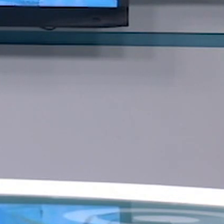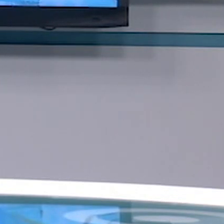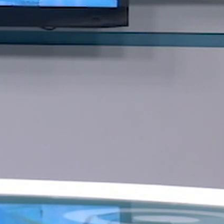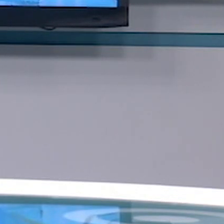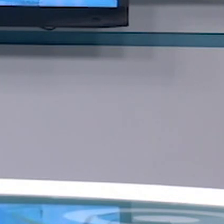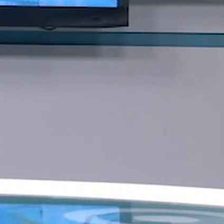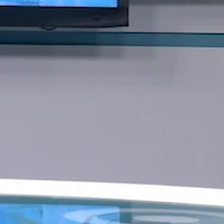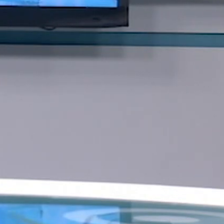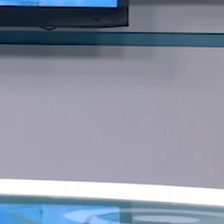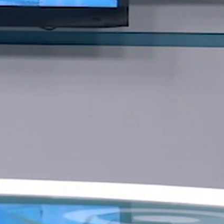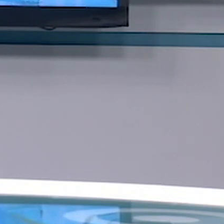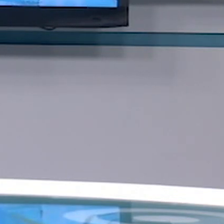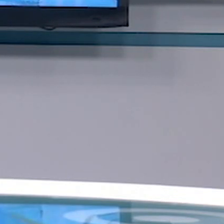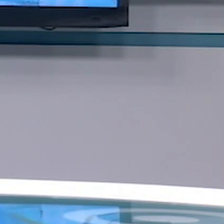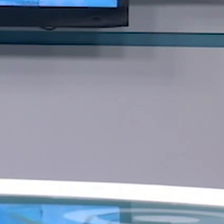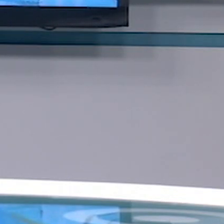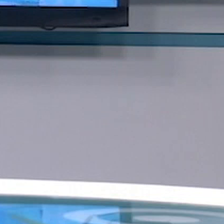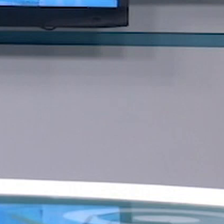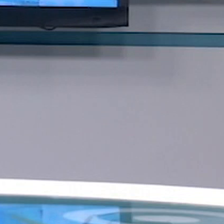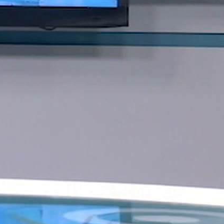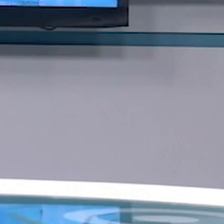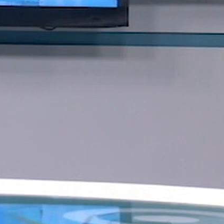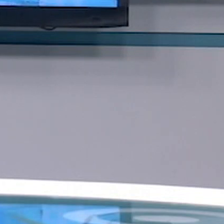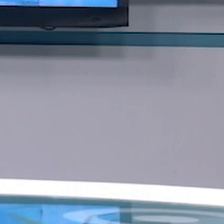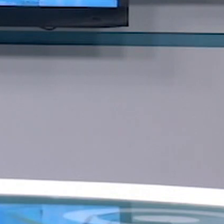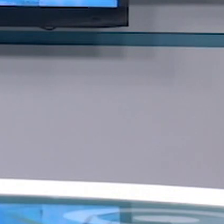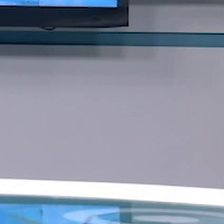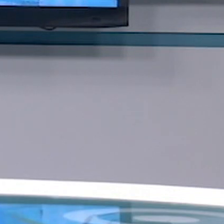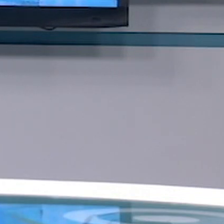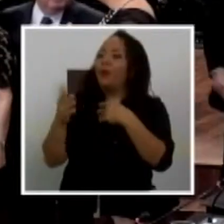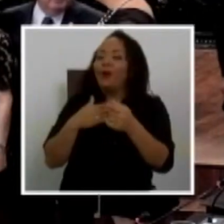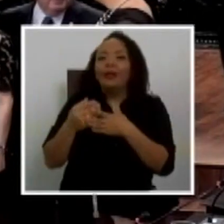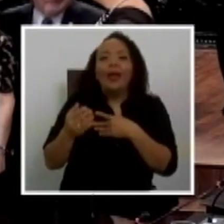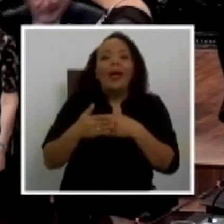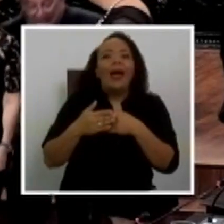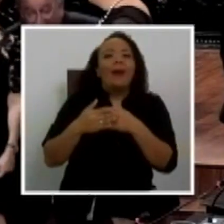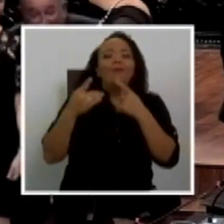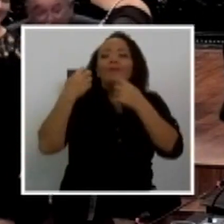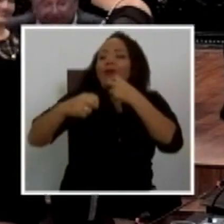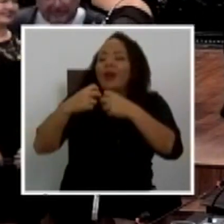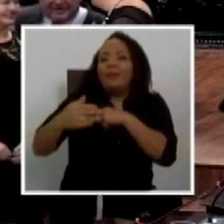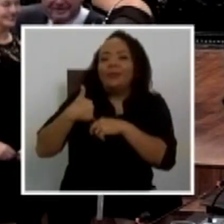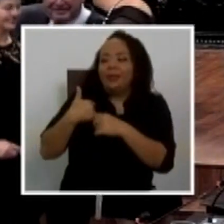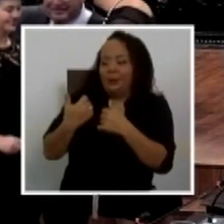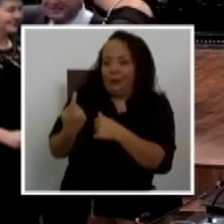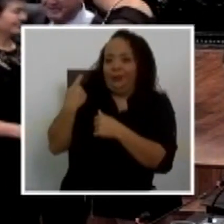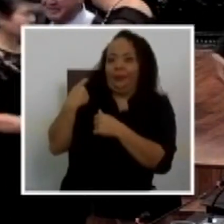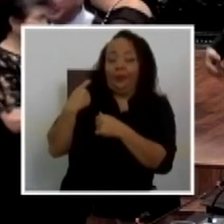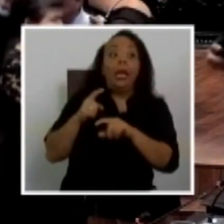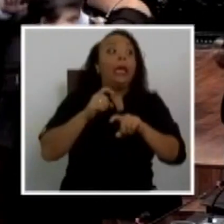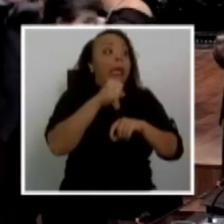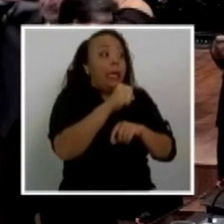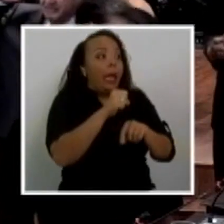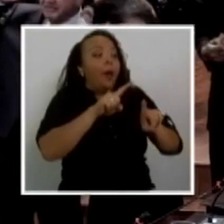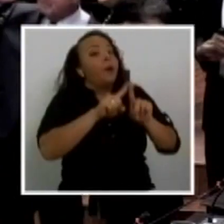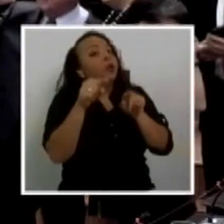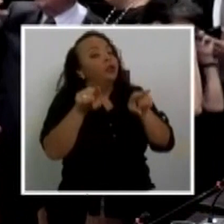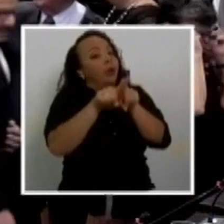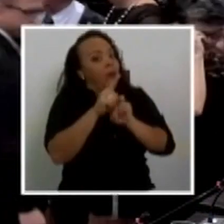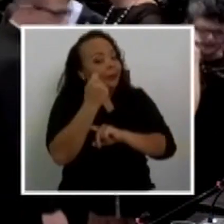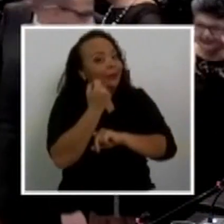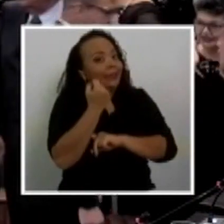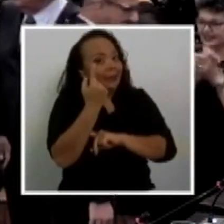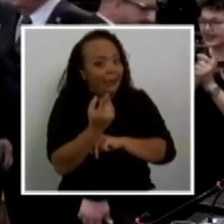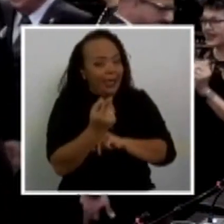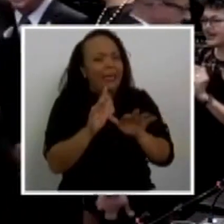importante para los intereses políticos, pues es un año preelectoral. La elección del directorio legislativo ha pasado más